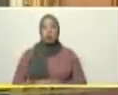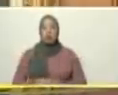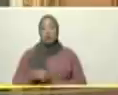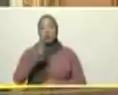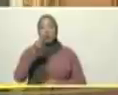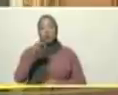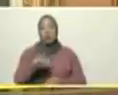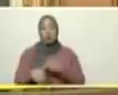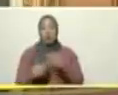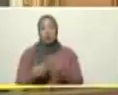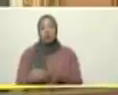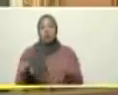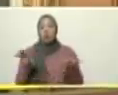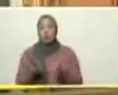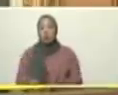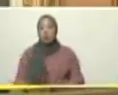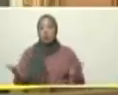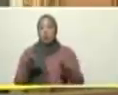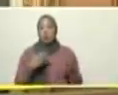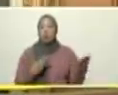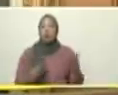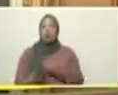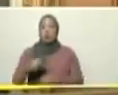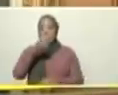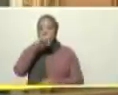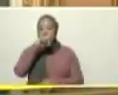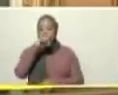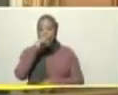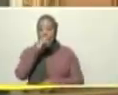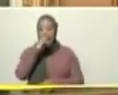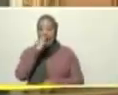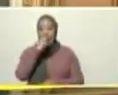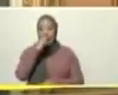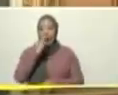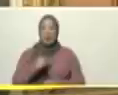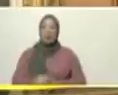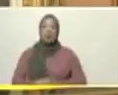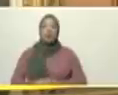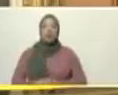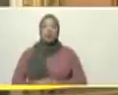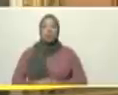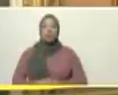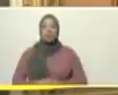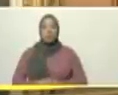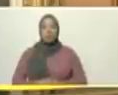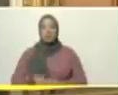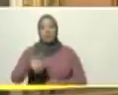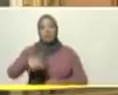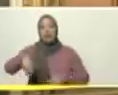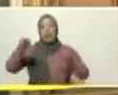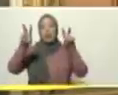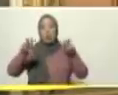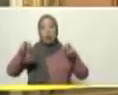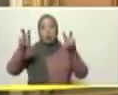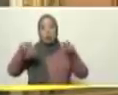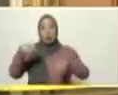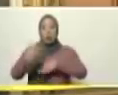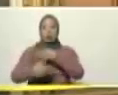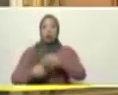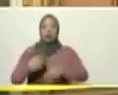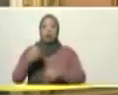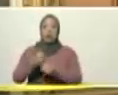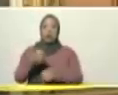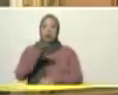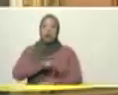3R.net y net, que en inglés es redes, válido. Significa una nueva época de transición